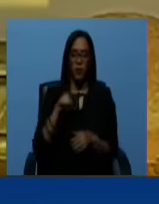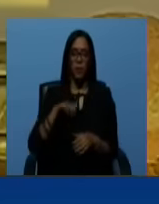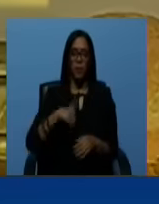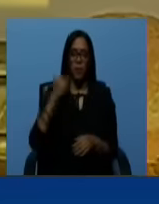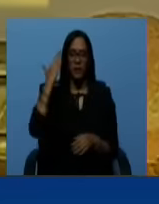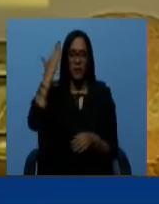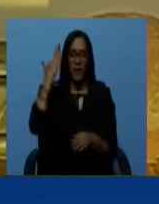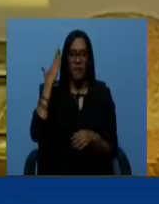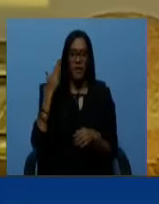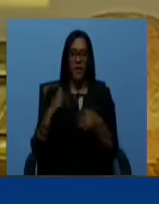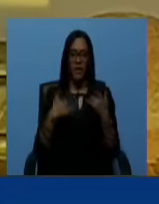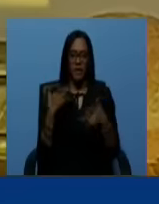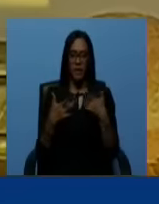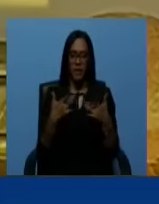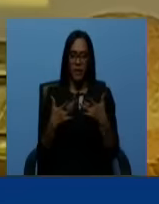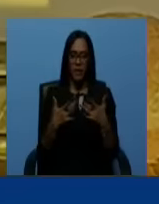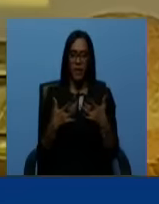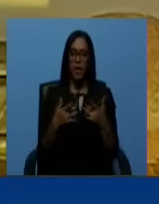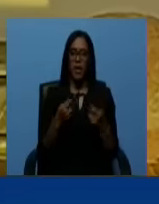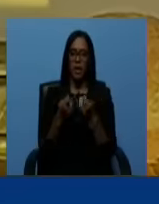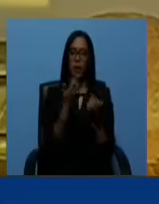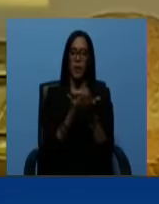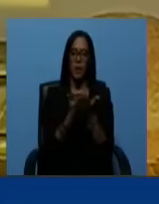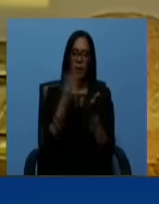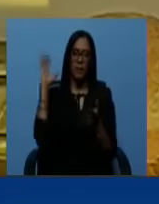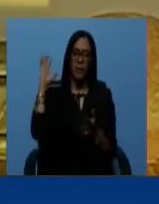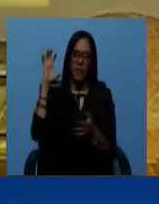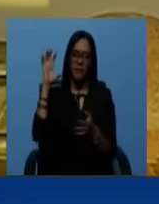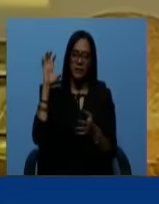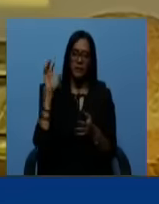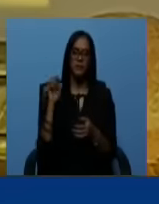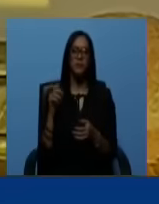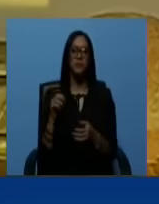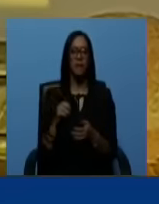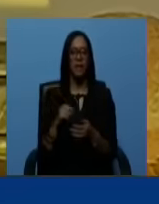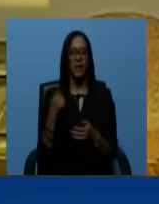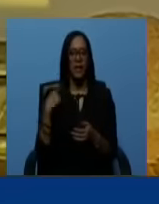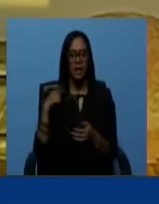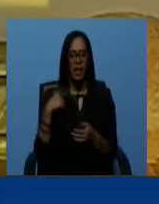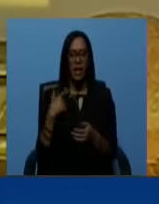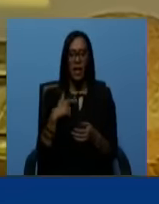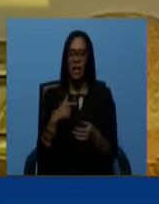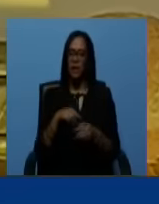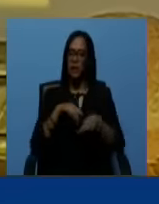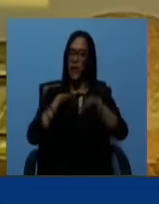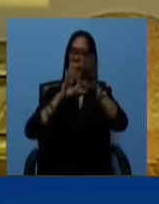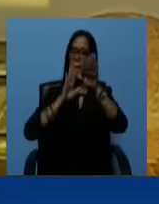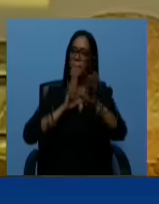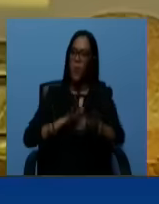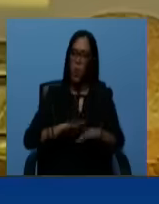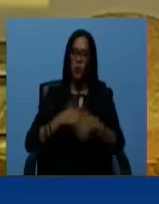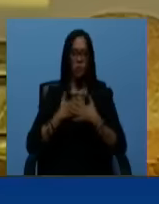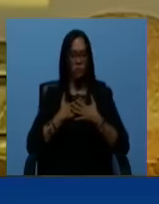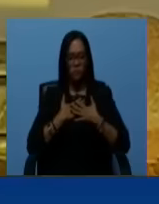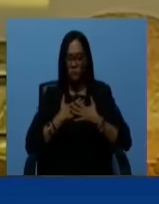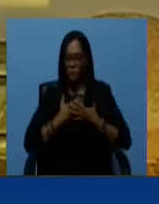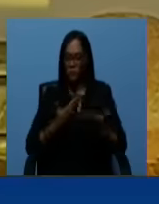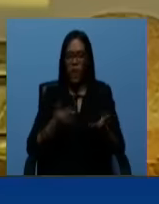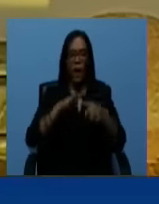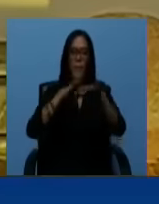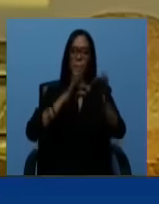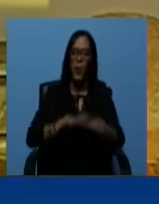los actores económicos de este país, que cuentan con todo mi apoyo para